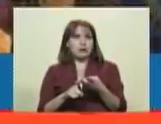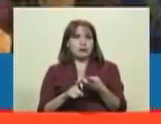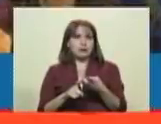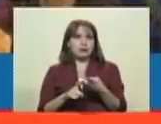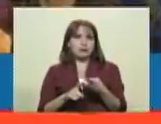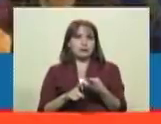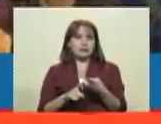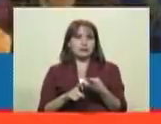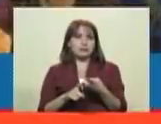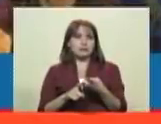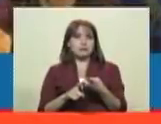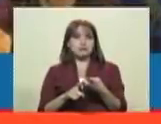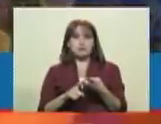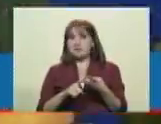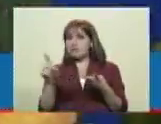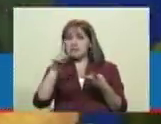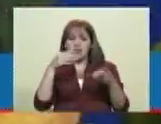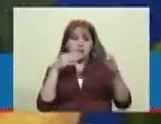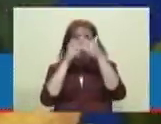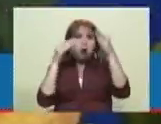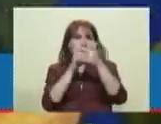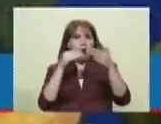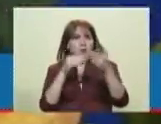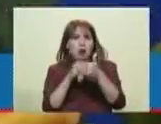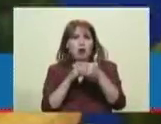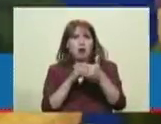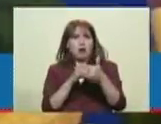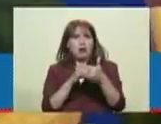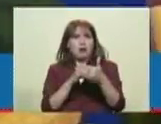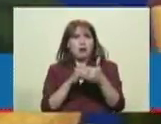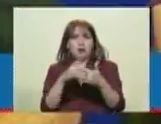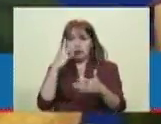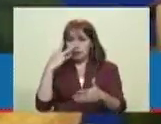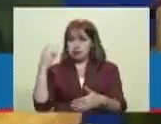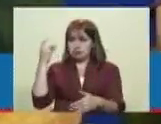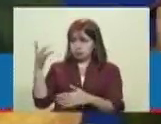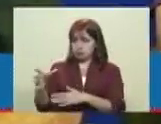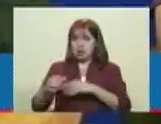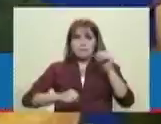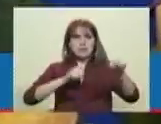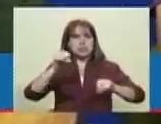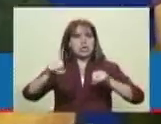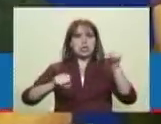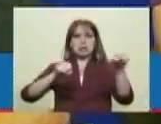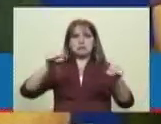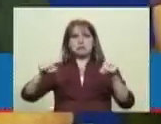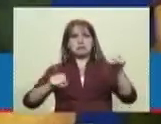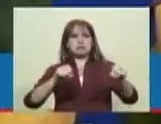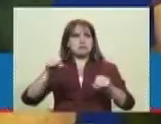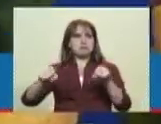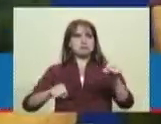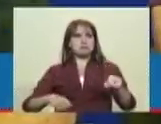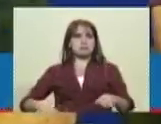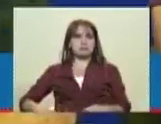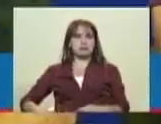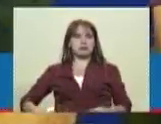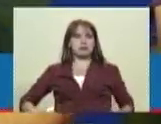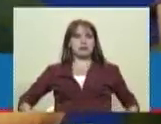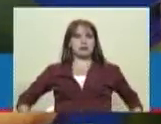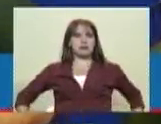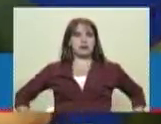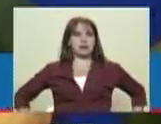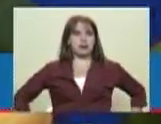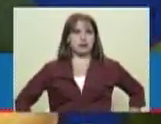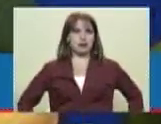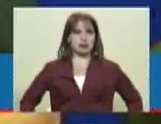Chacao y que no les querían permitir a votar, venir a votar. Se montaron en su bicicleta. Por cierto, déjame darme colita con eso porque vinieron por la